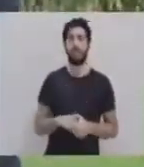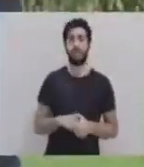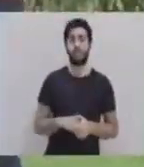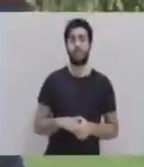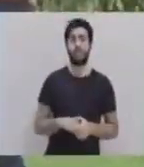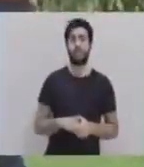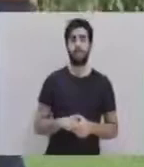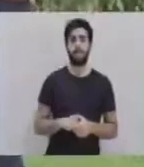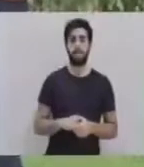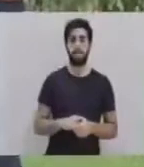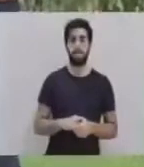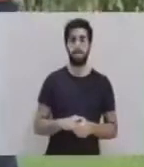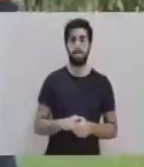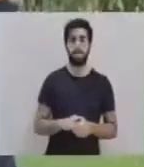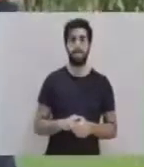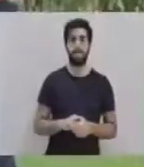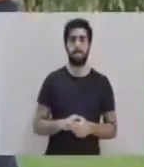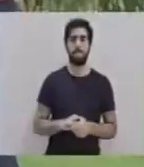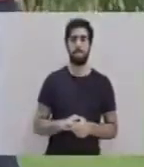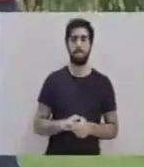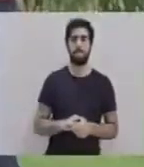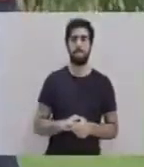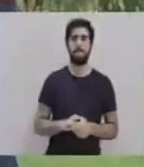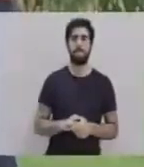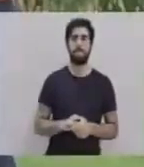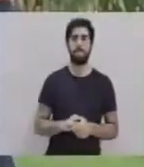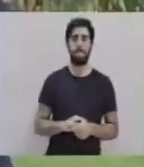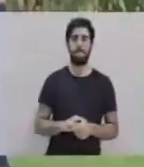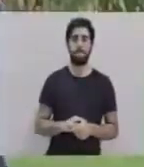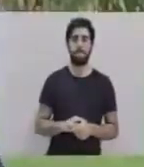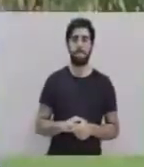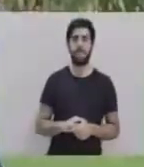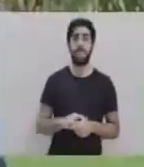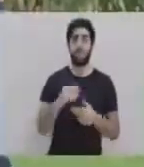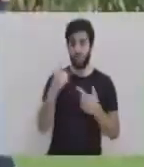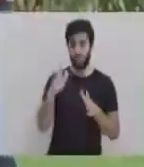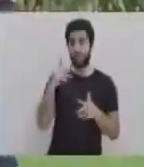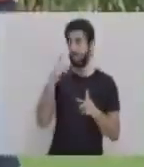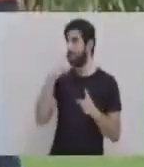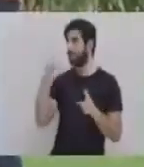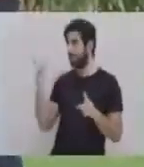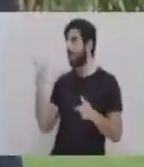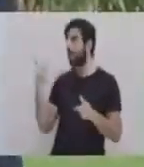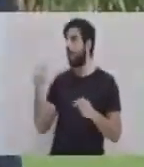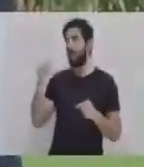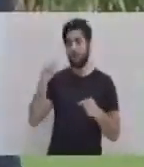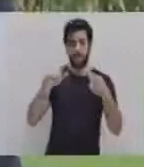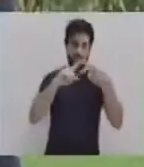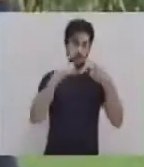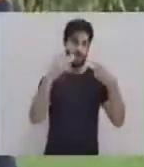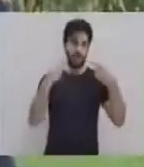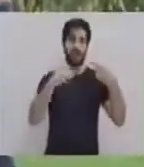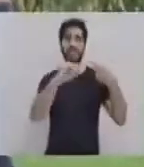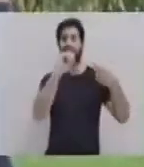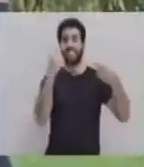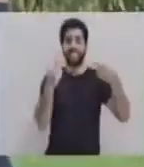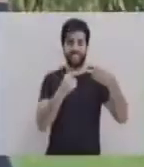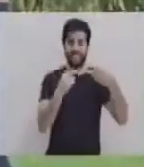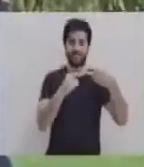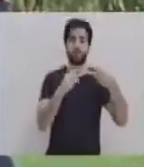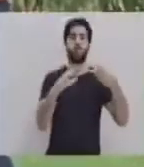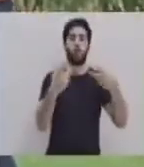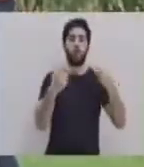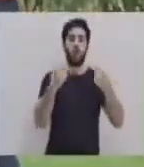Claudia. Y el segundo punto es sacar la segunda derivada, pero ya no lo hacemos de la función original, sino lo vamos a hacer de